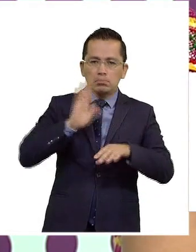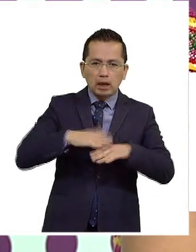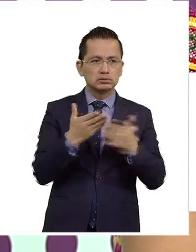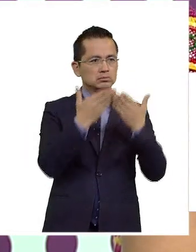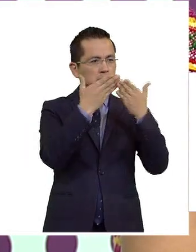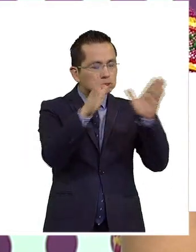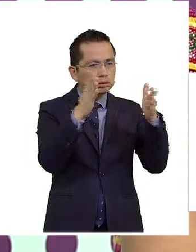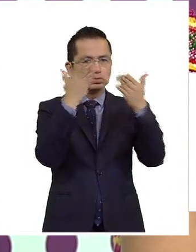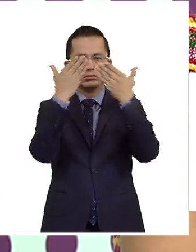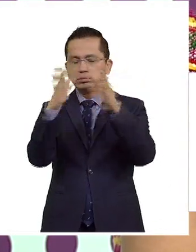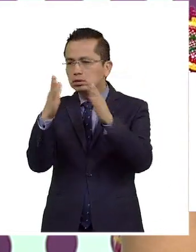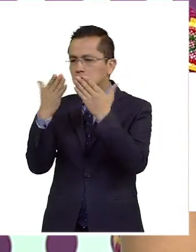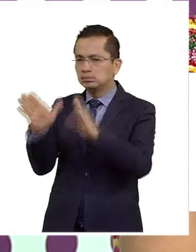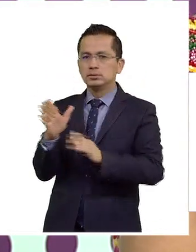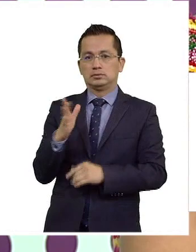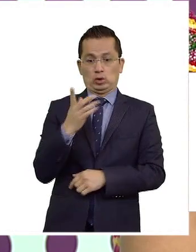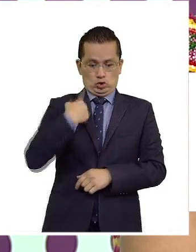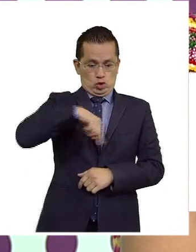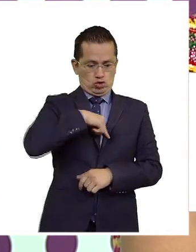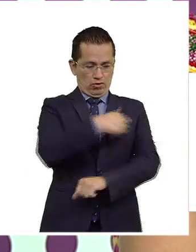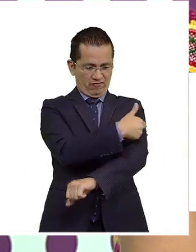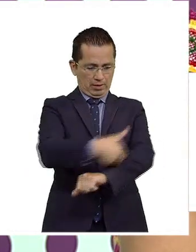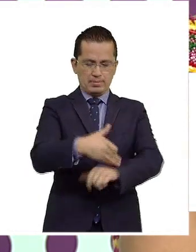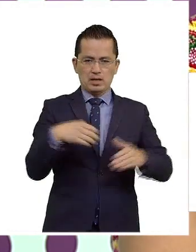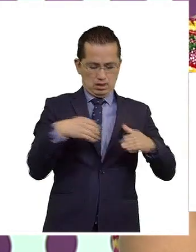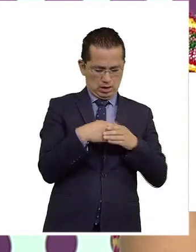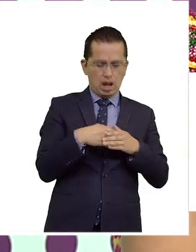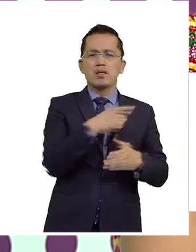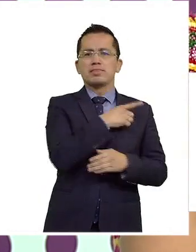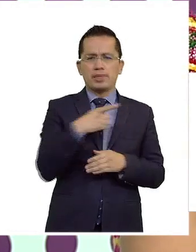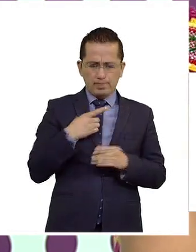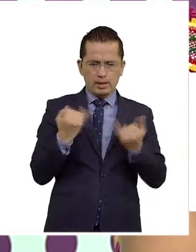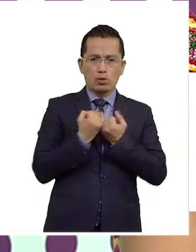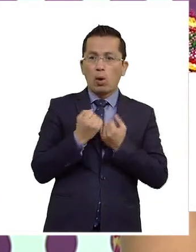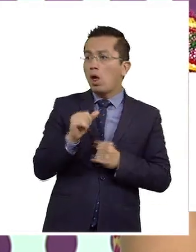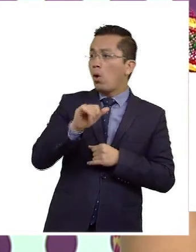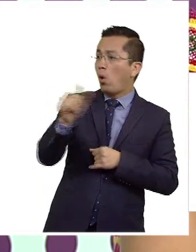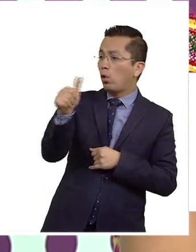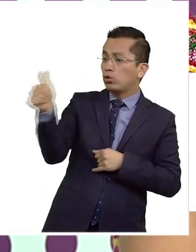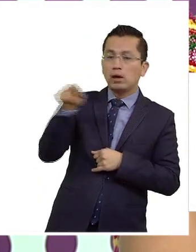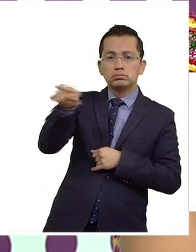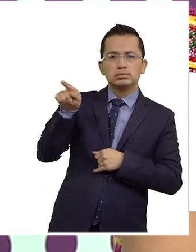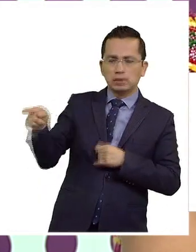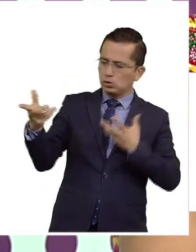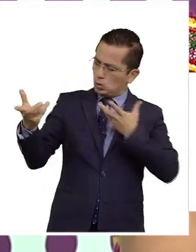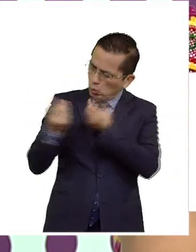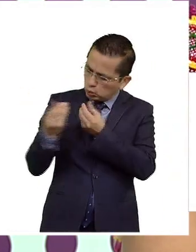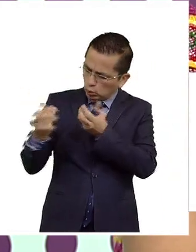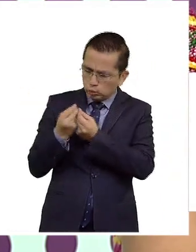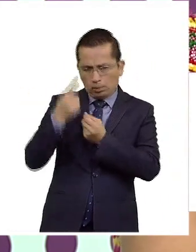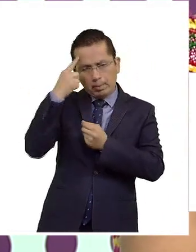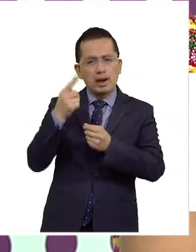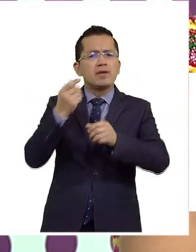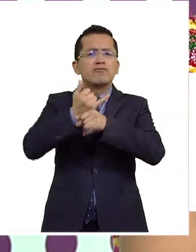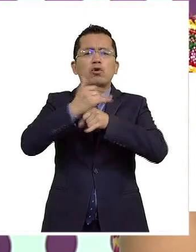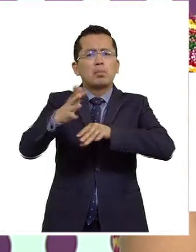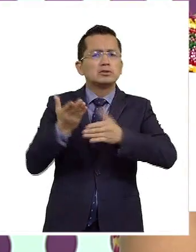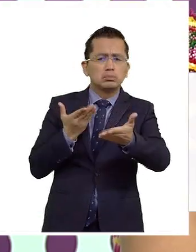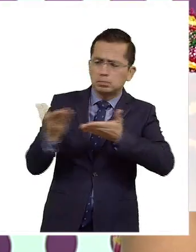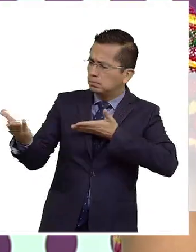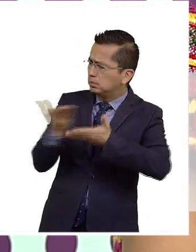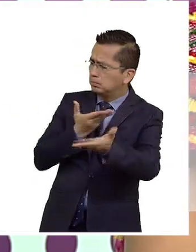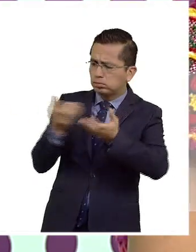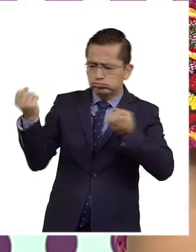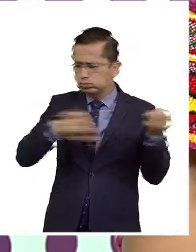también compartamos información, seamos públicas, que la gente sepa y vea que somos familias como cualquier otra familia,